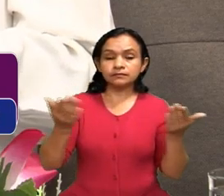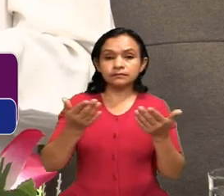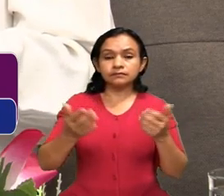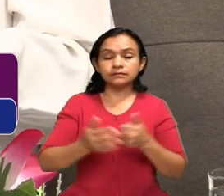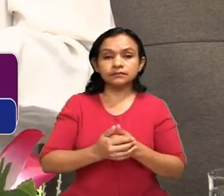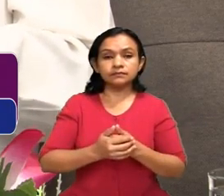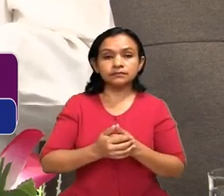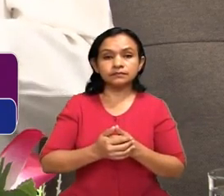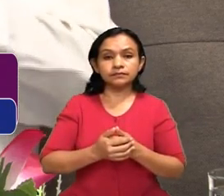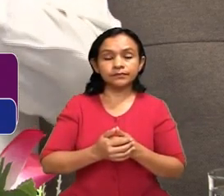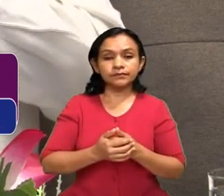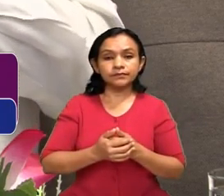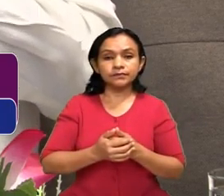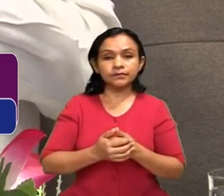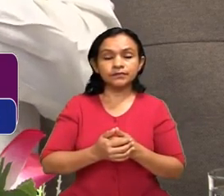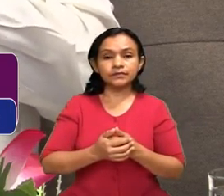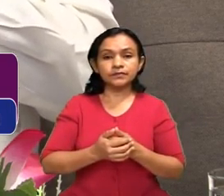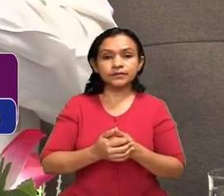escritor